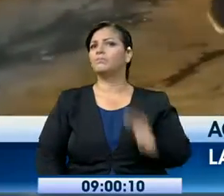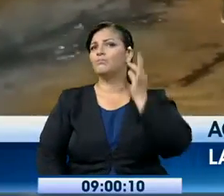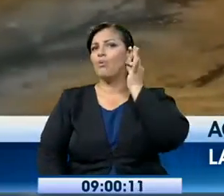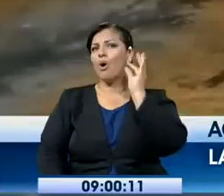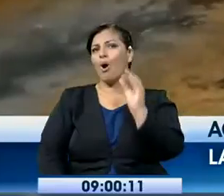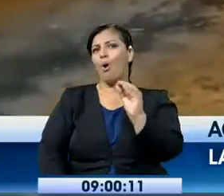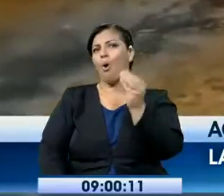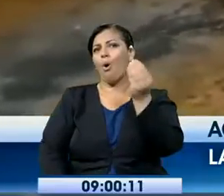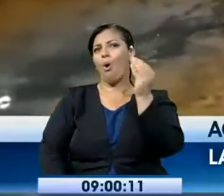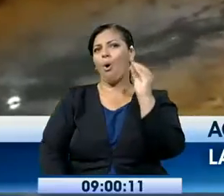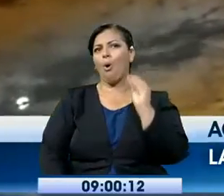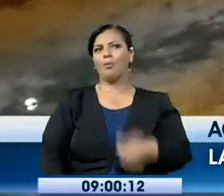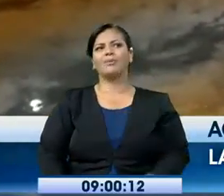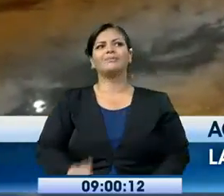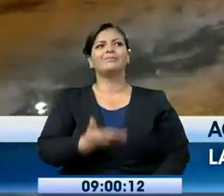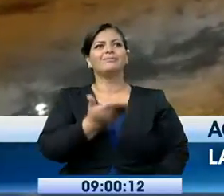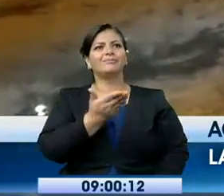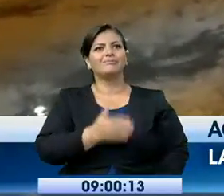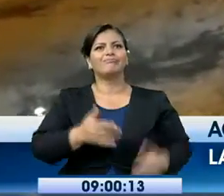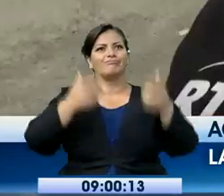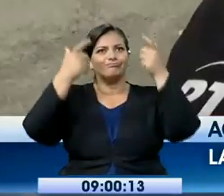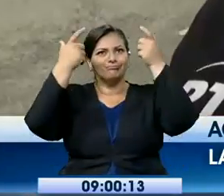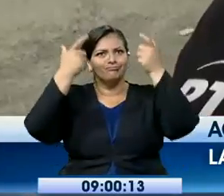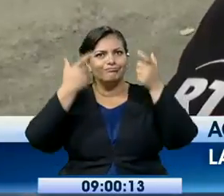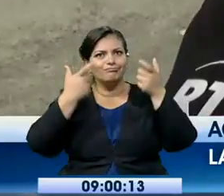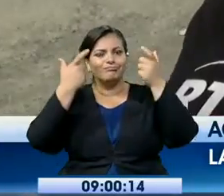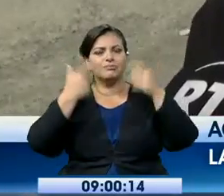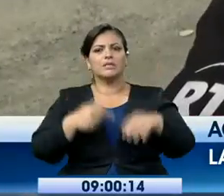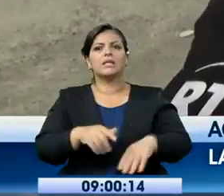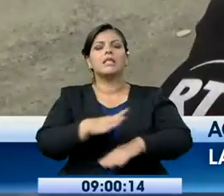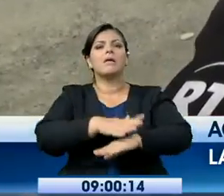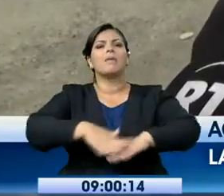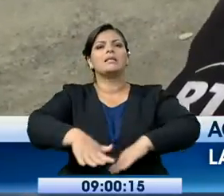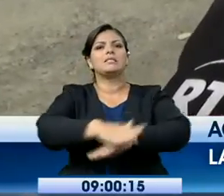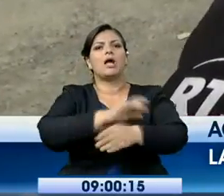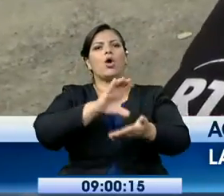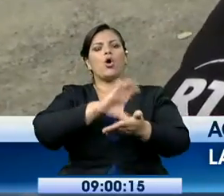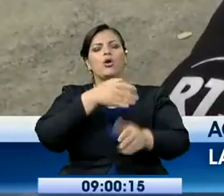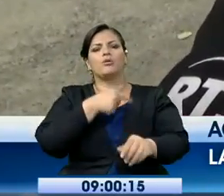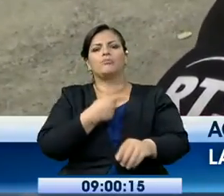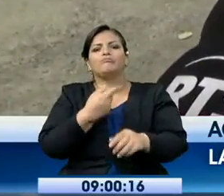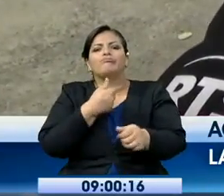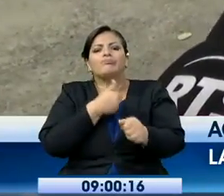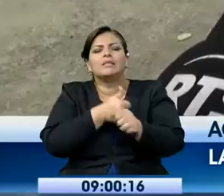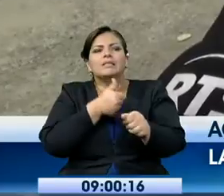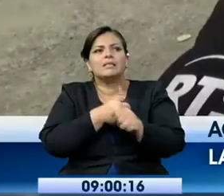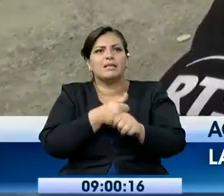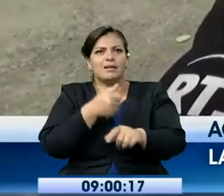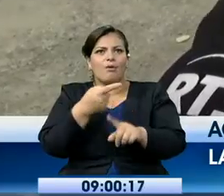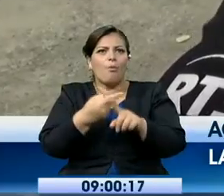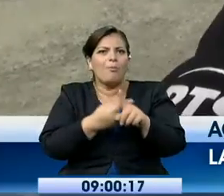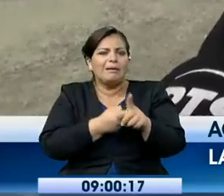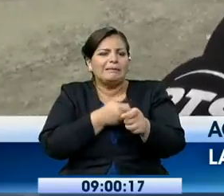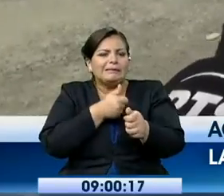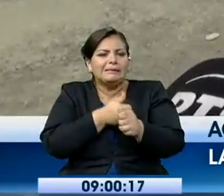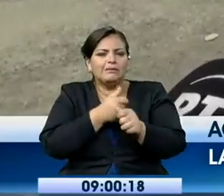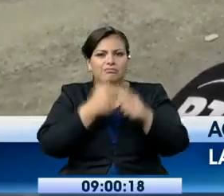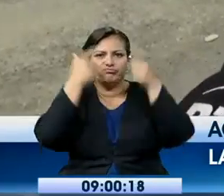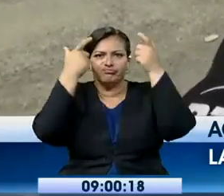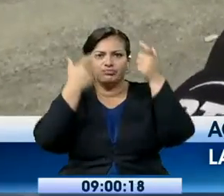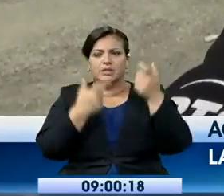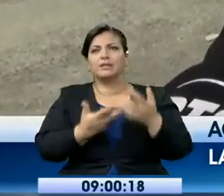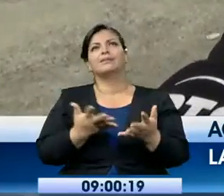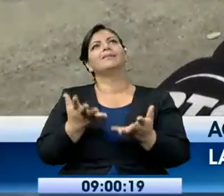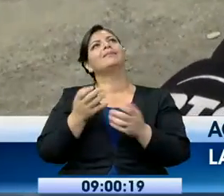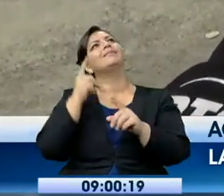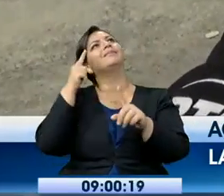de ser psicóloga se truncó tras el accidente. Decía que ella había salido adelante, estaba estudiando. Pero es la vida